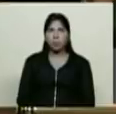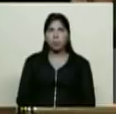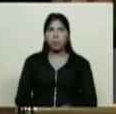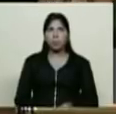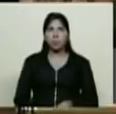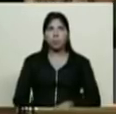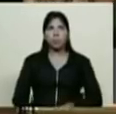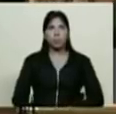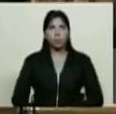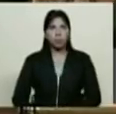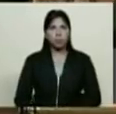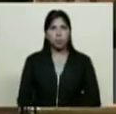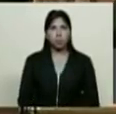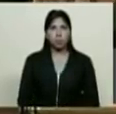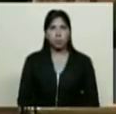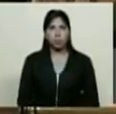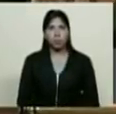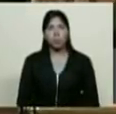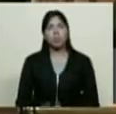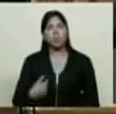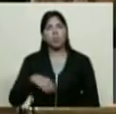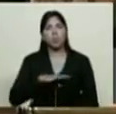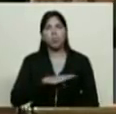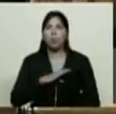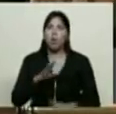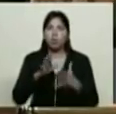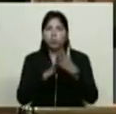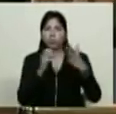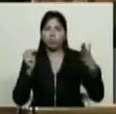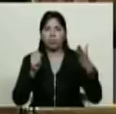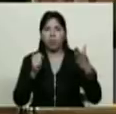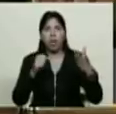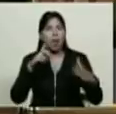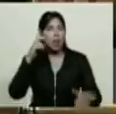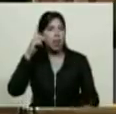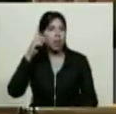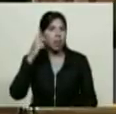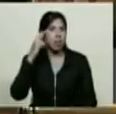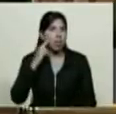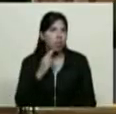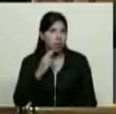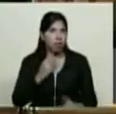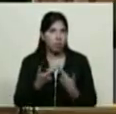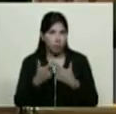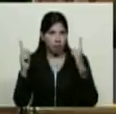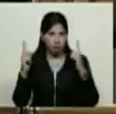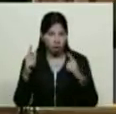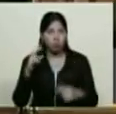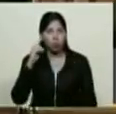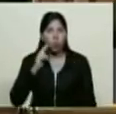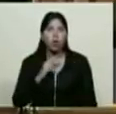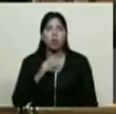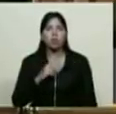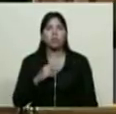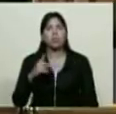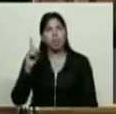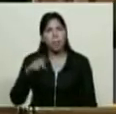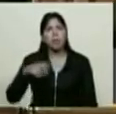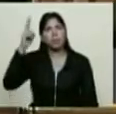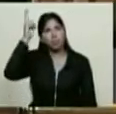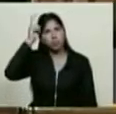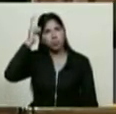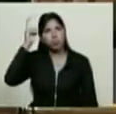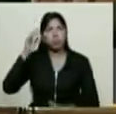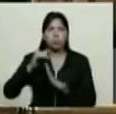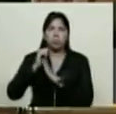con el ejemplo histórico de nuestro libertador y el heroísmo y sacrificio de nuestros antepasados aborígenes y